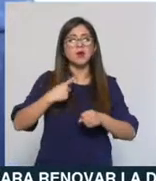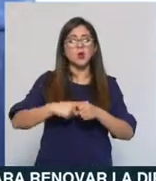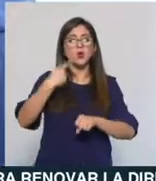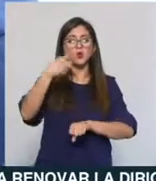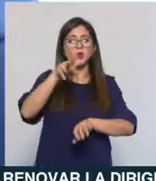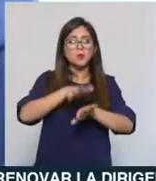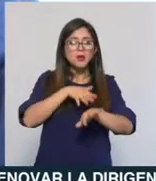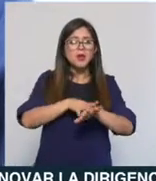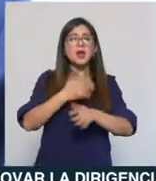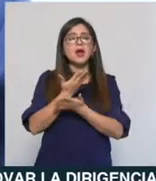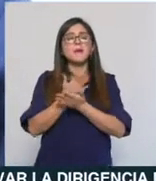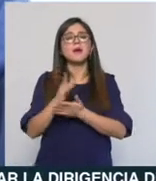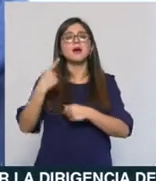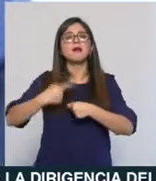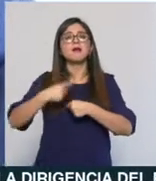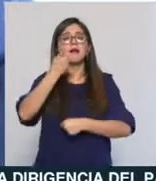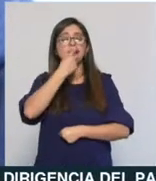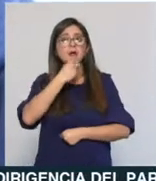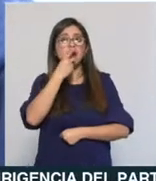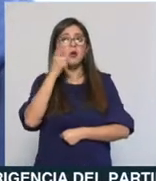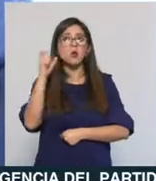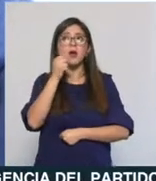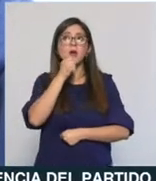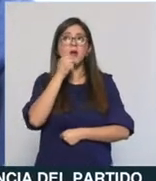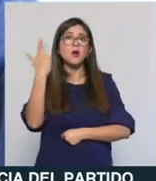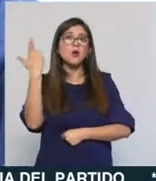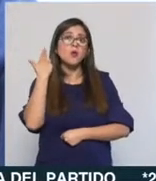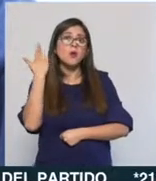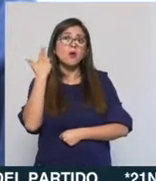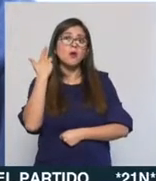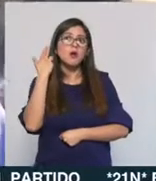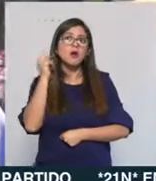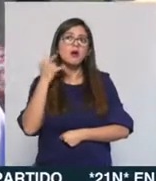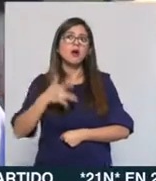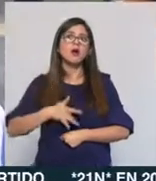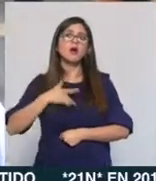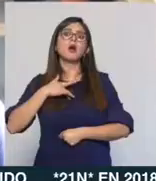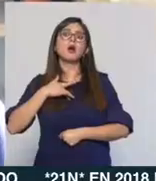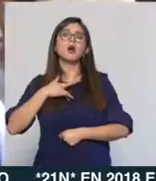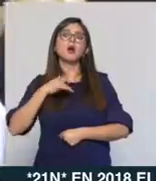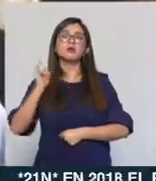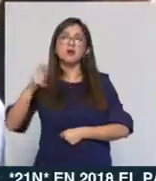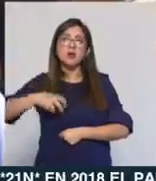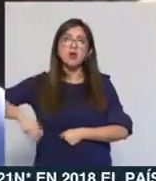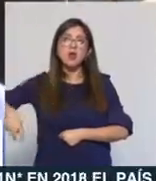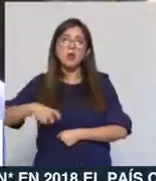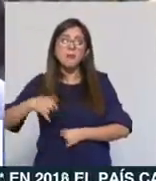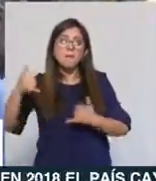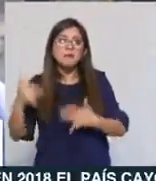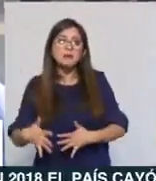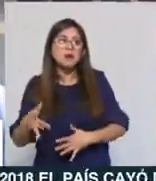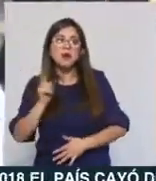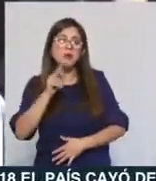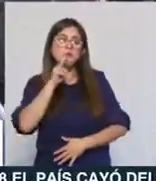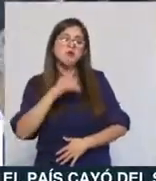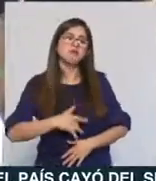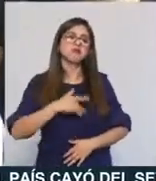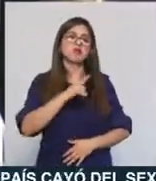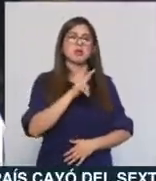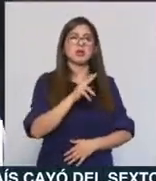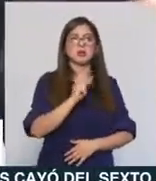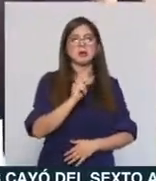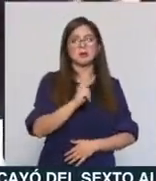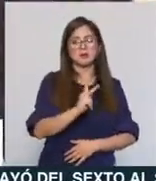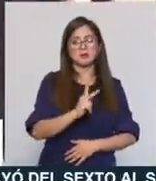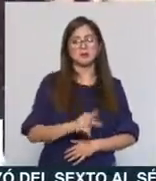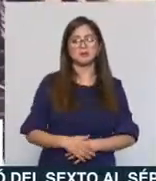sufre diabetes. Al escuchar la oferta, no dudó en aceptar. Cuando sube uno a las escaleras no alcanza uno